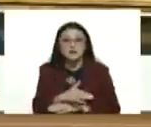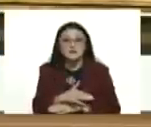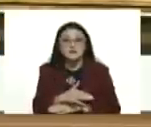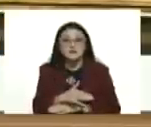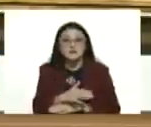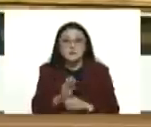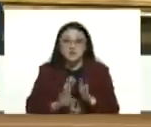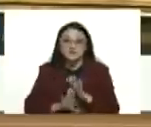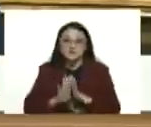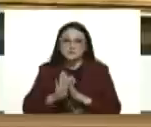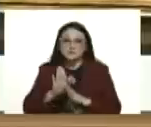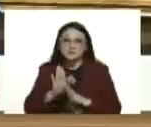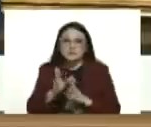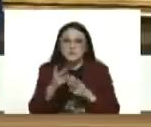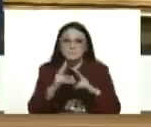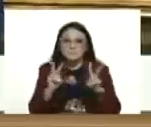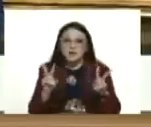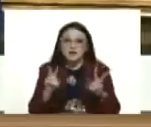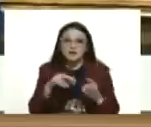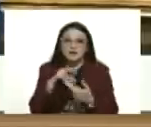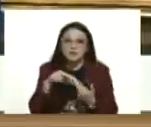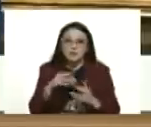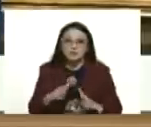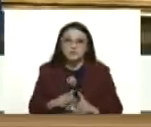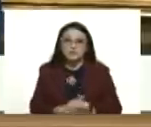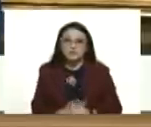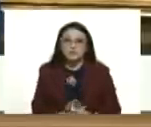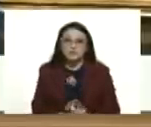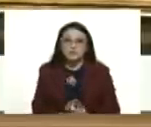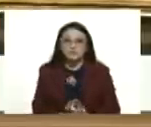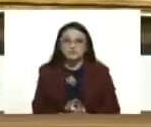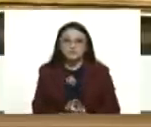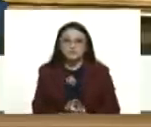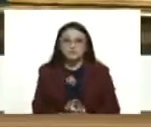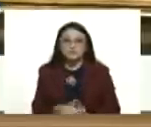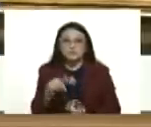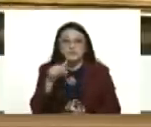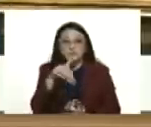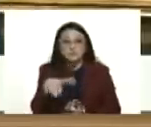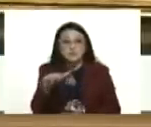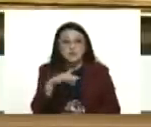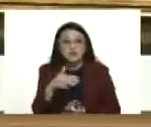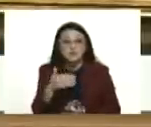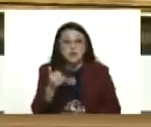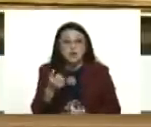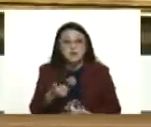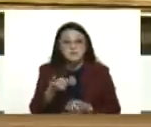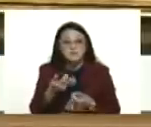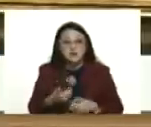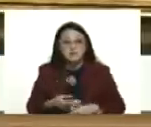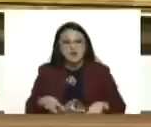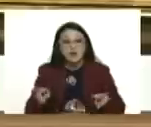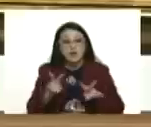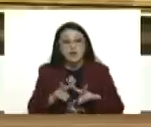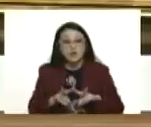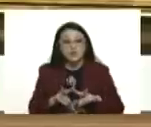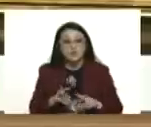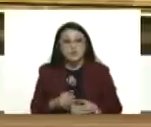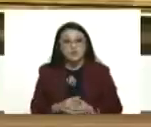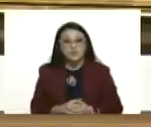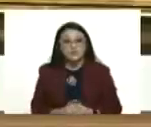sacar adelante en paz esta revolución. Este pueblo que tiene muchos más valores que lo que tú